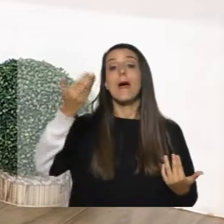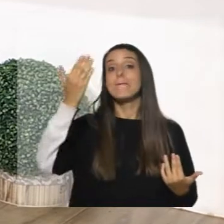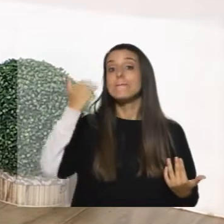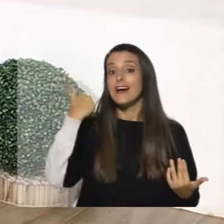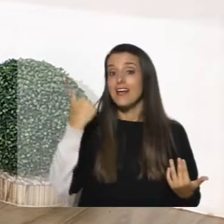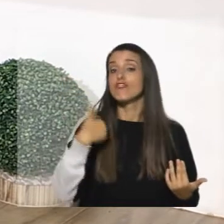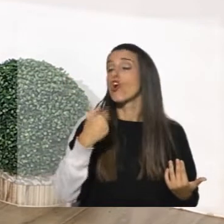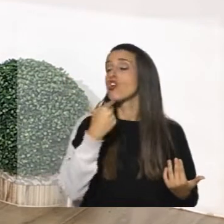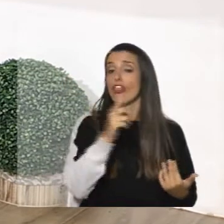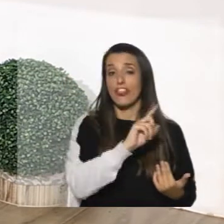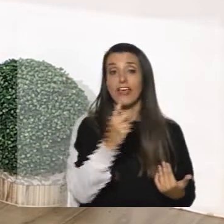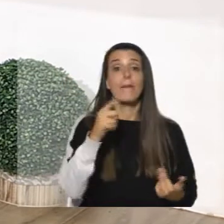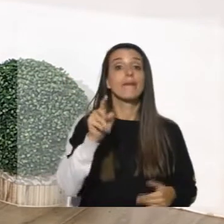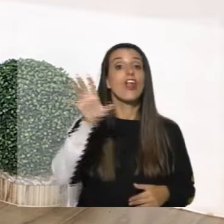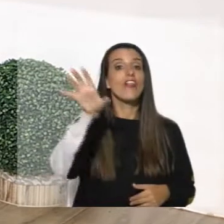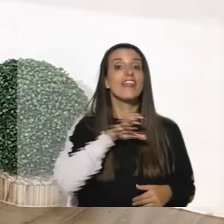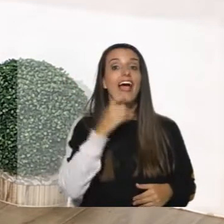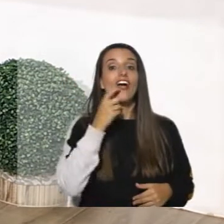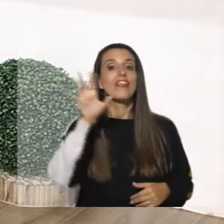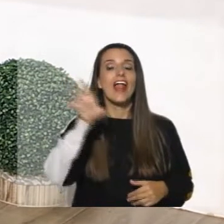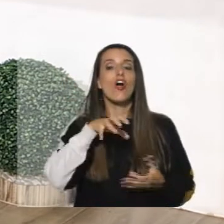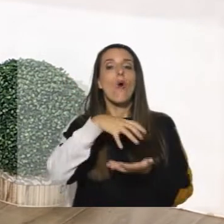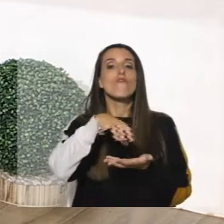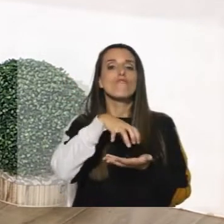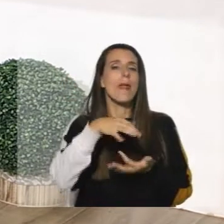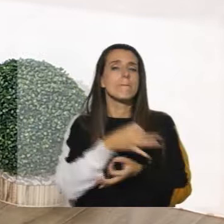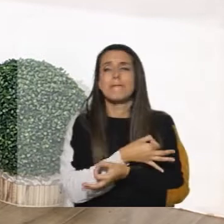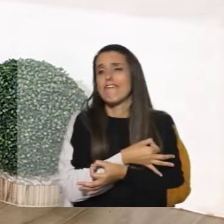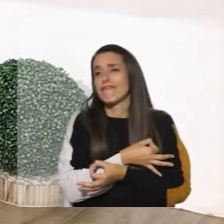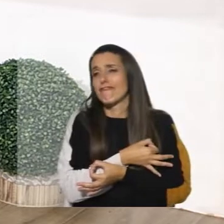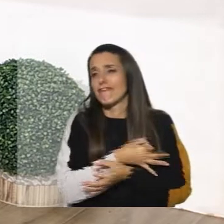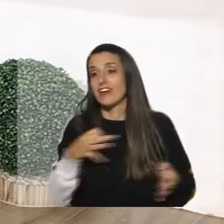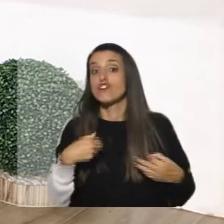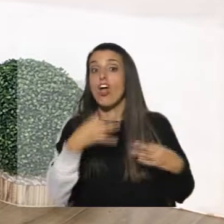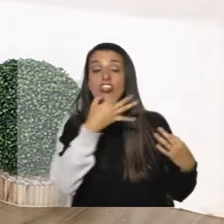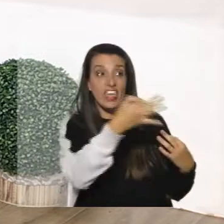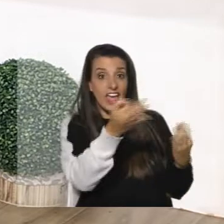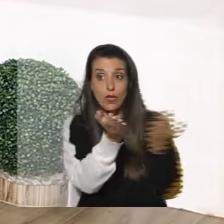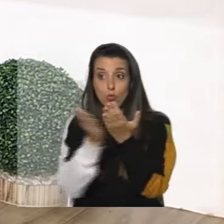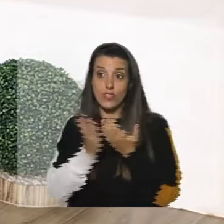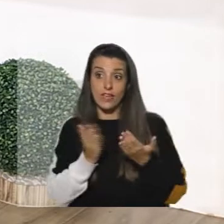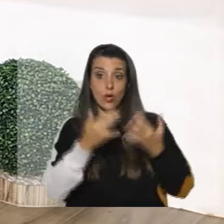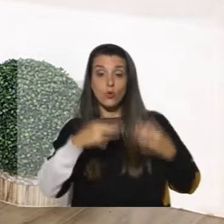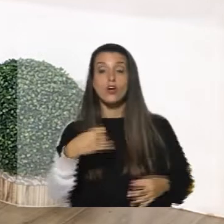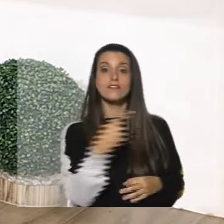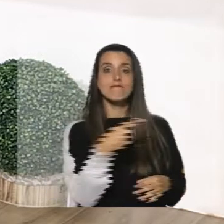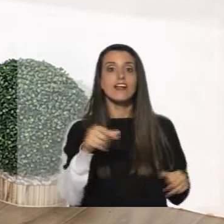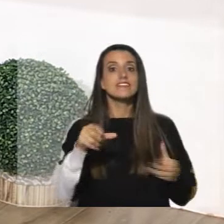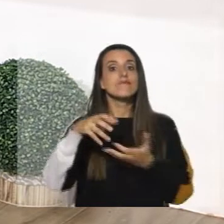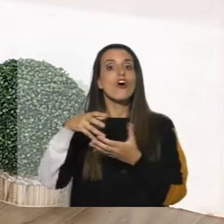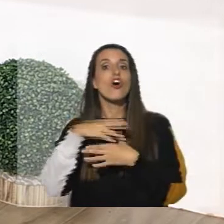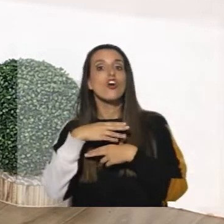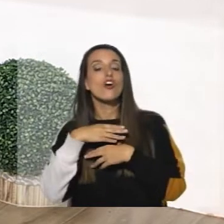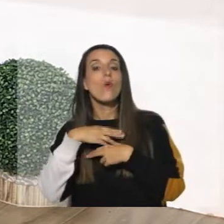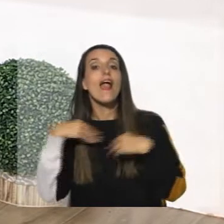lo dije, pero porque trajo no estuvo, un Daniel. Flan espectacular. Y se lo dije a todos mis alumnos, porque justo fue la semana que hicimos flan en el colegio. No,